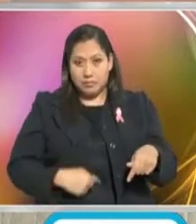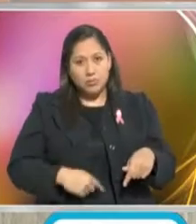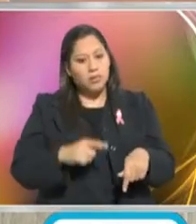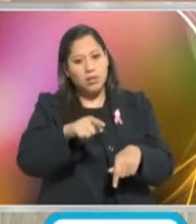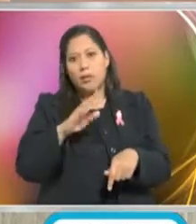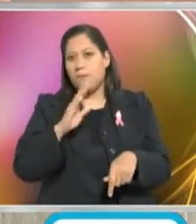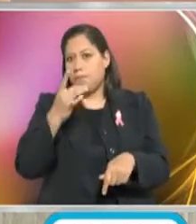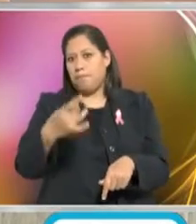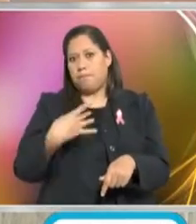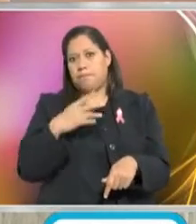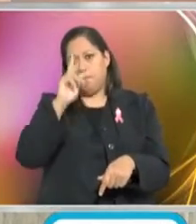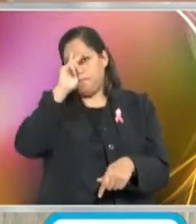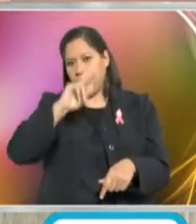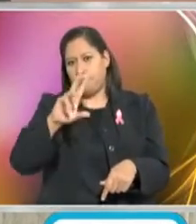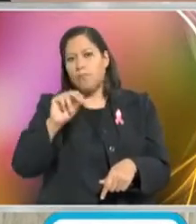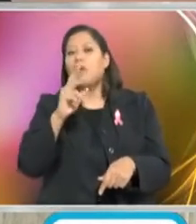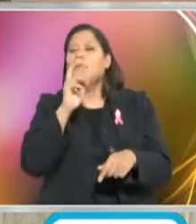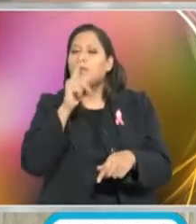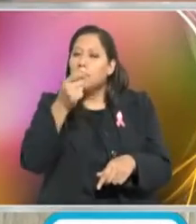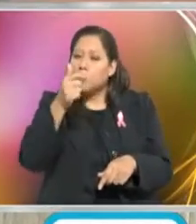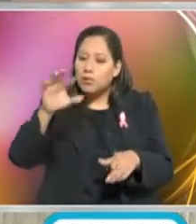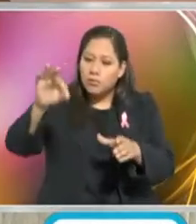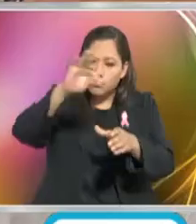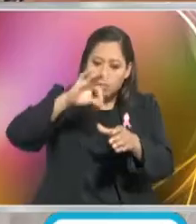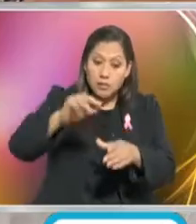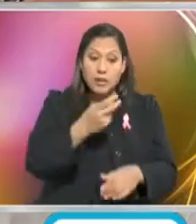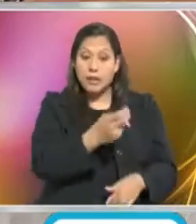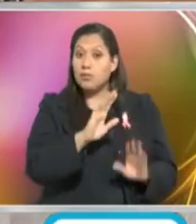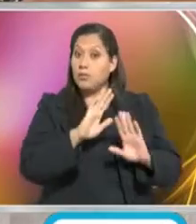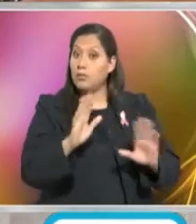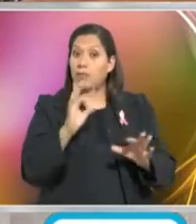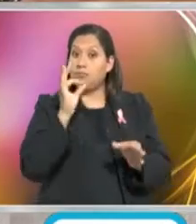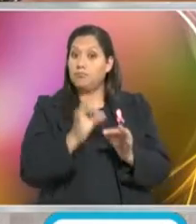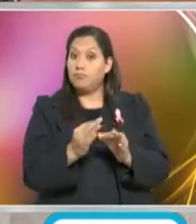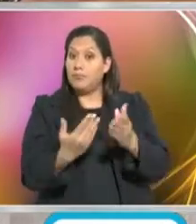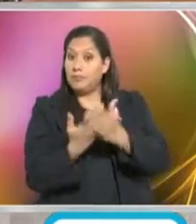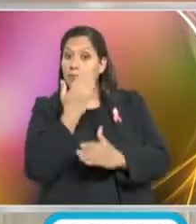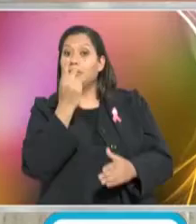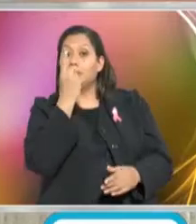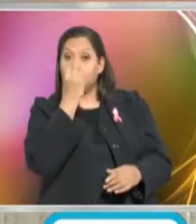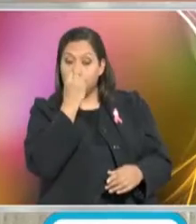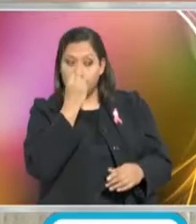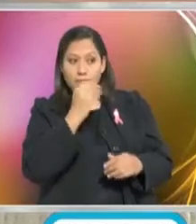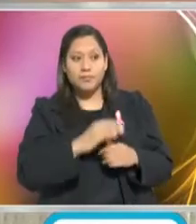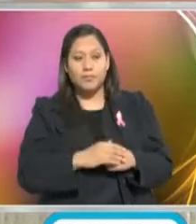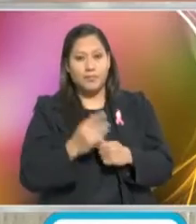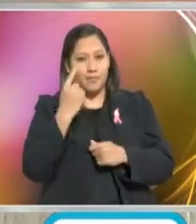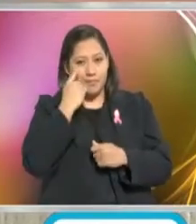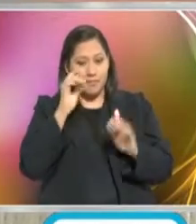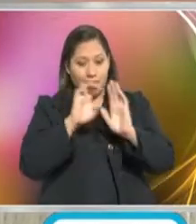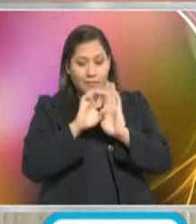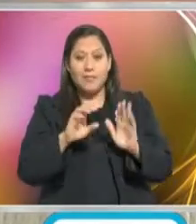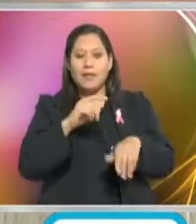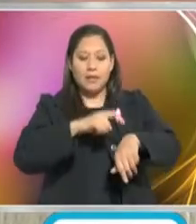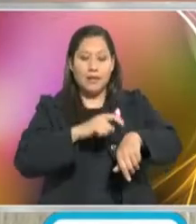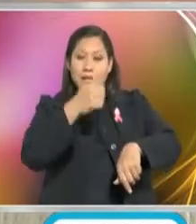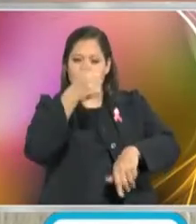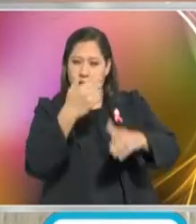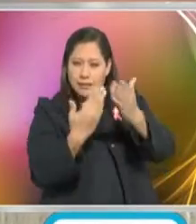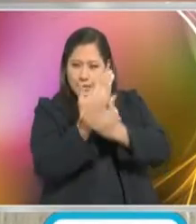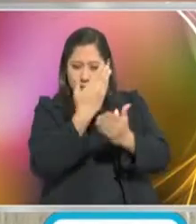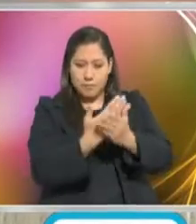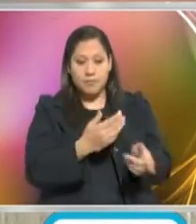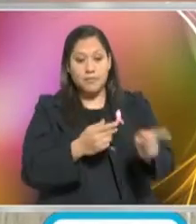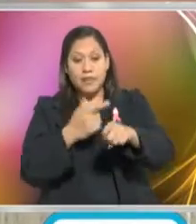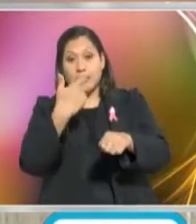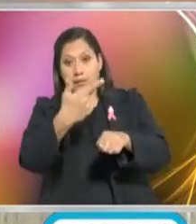es el desayuno. Entonces, aquí A vamos. ver, ¿cómo, Maribel? Fíjate, aquí vamos en ayunas, vamos a poner 6 de la mañana, Sí. 7